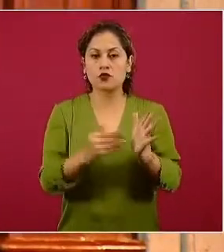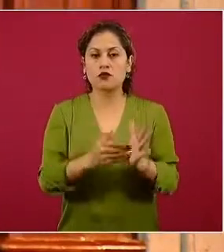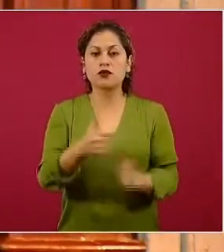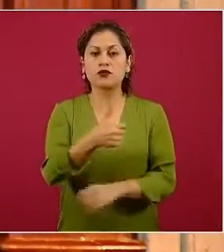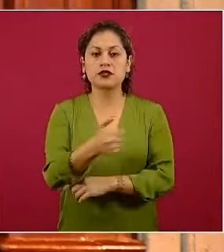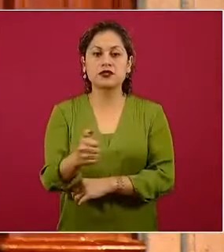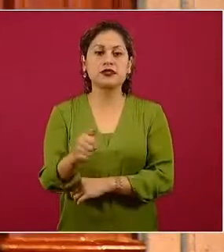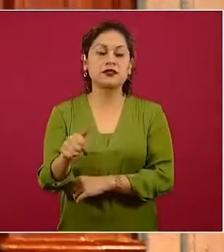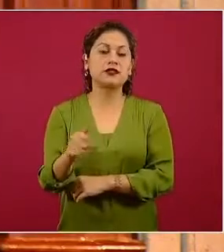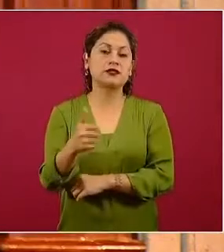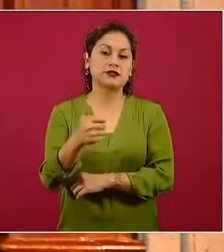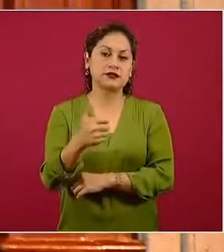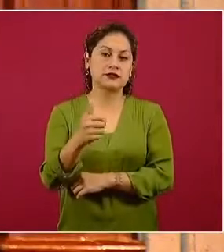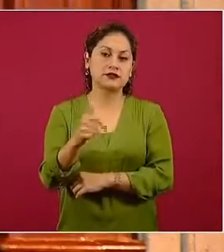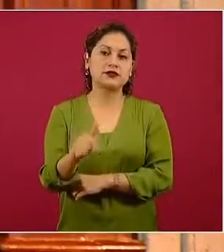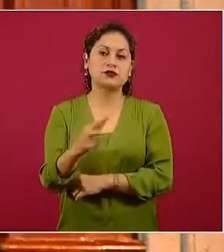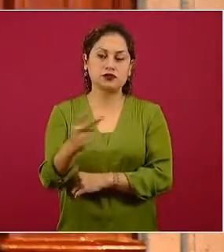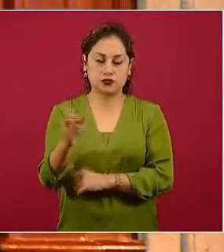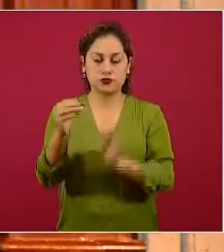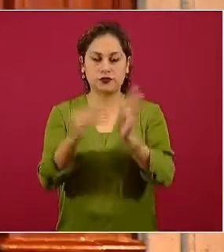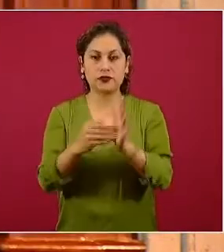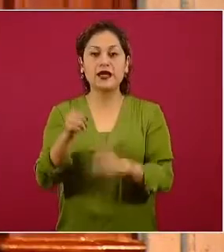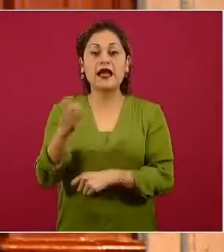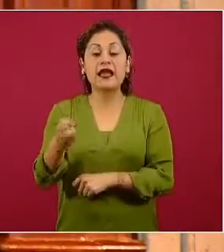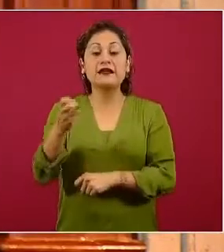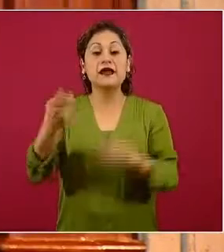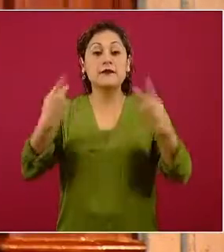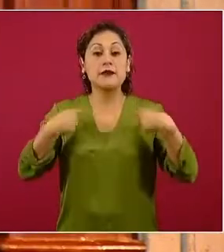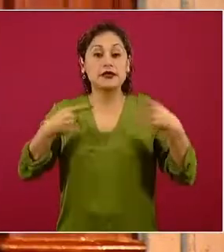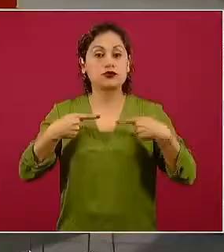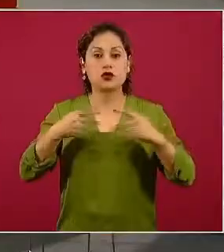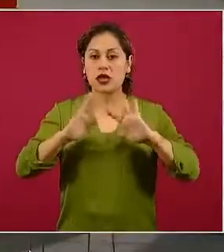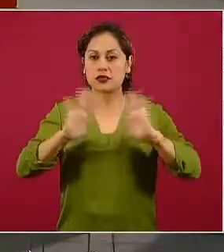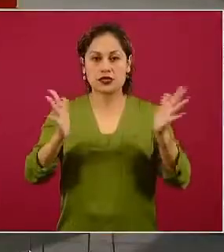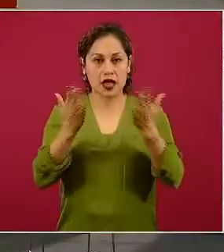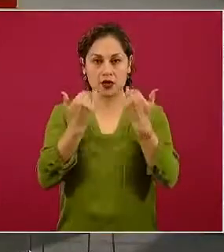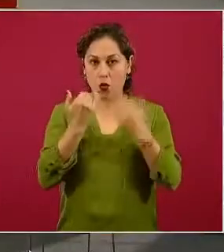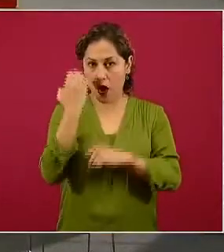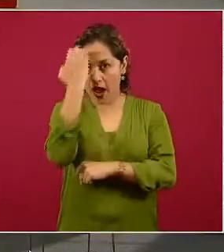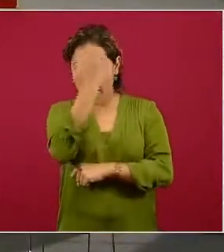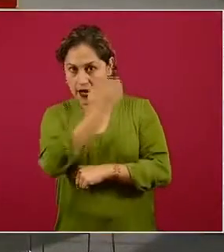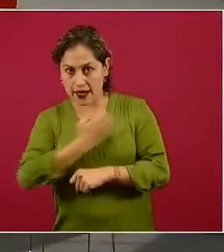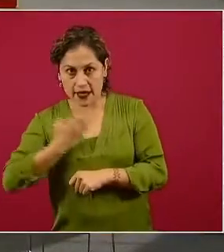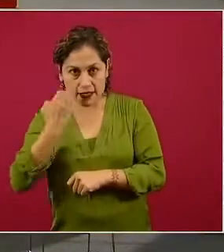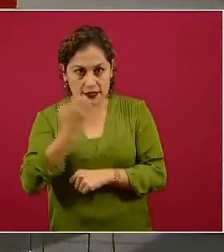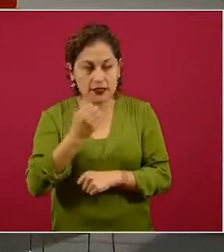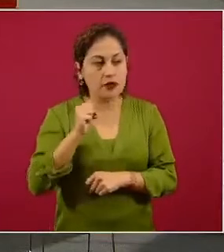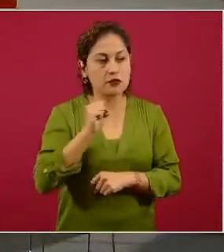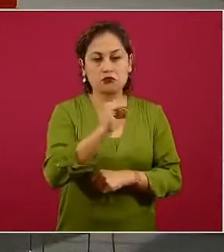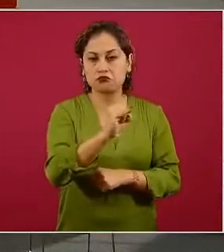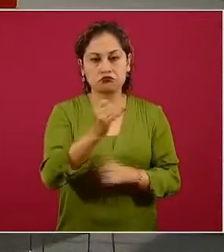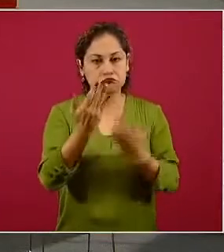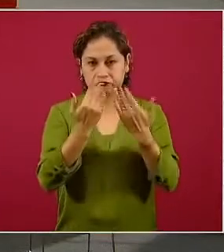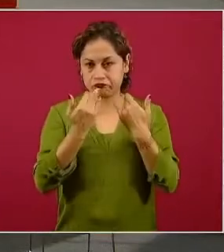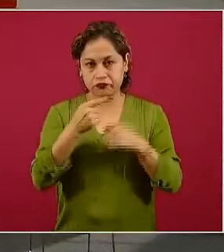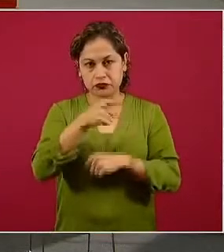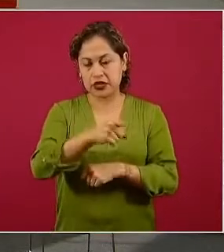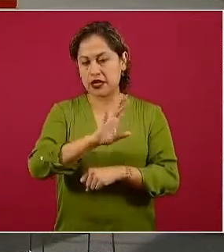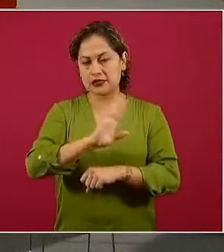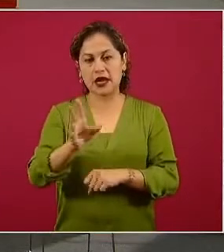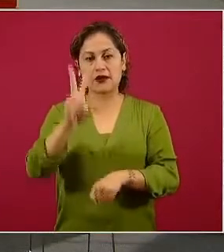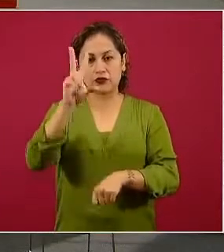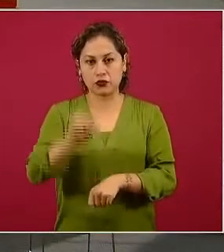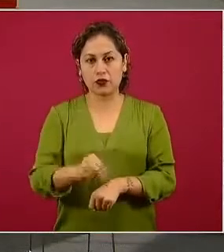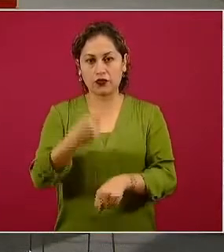1.662.000 se clasifican como ya casos negativos, que han dado negativo a la prueba correspondiente del virus